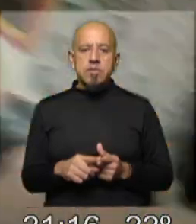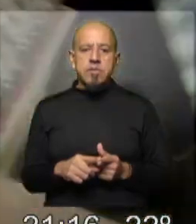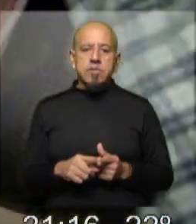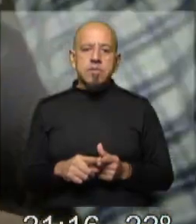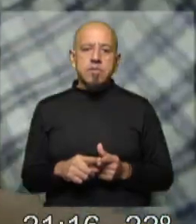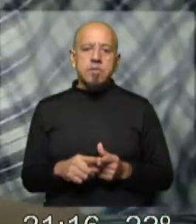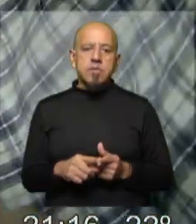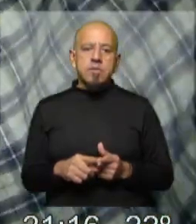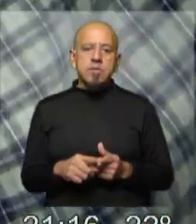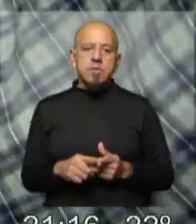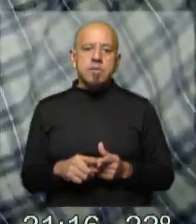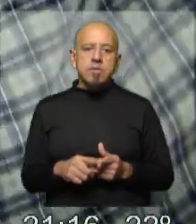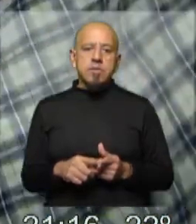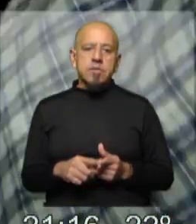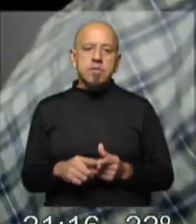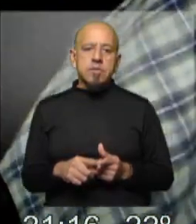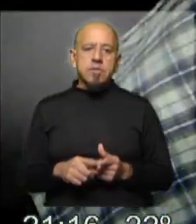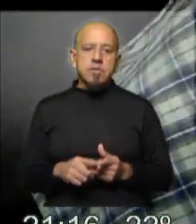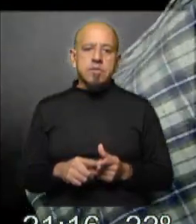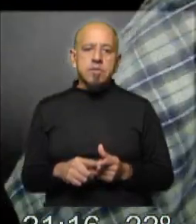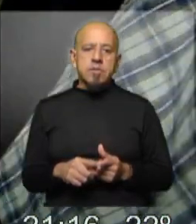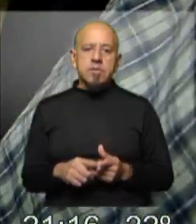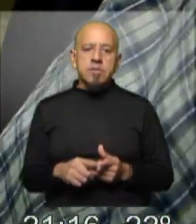Acá el desafío, Borinquen y Cienfuegos.